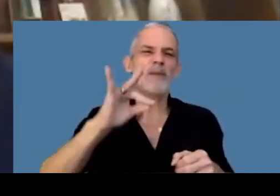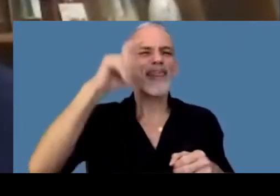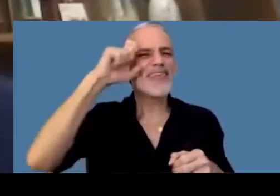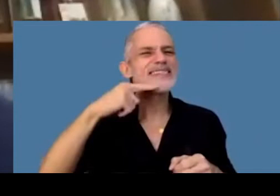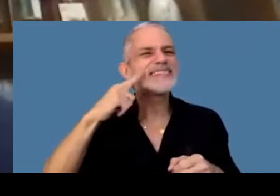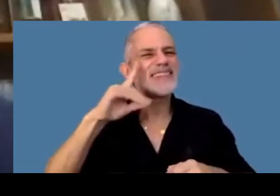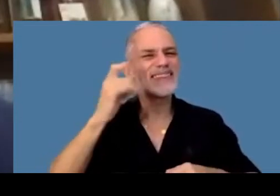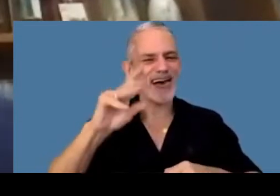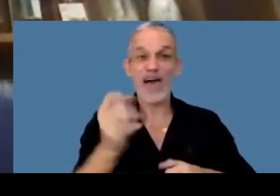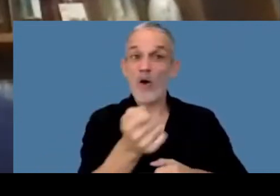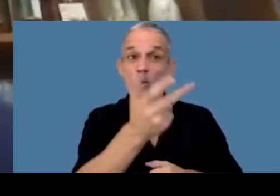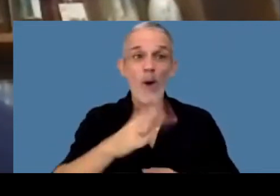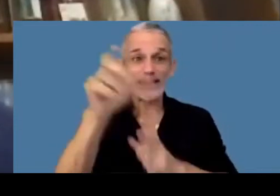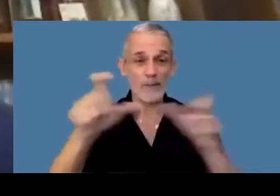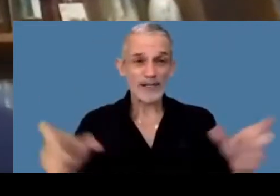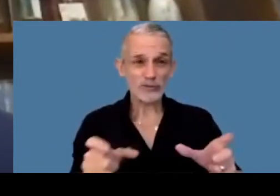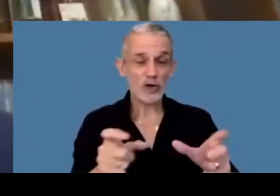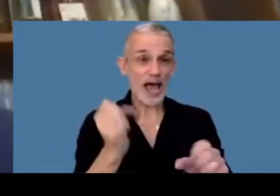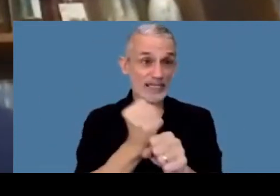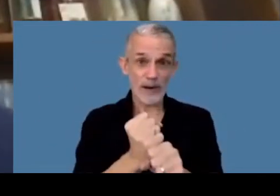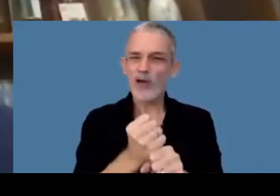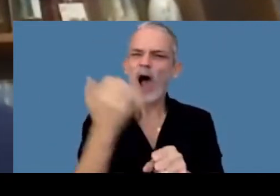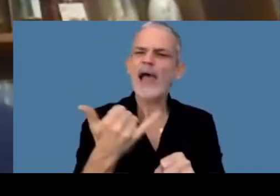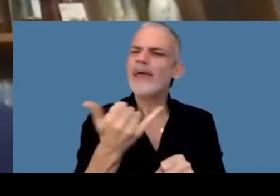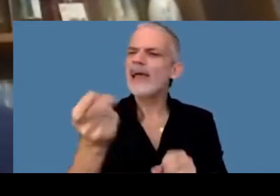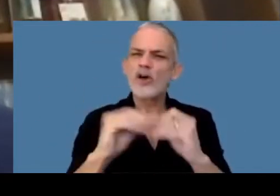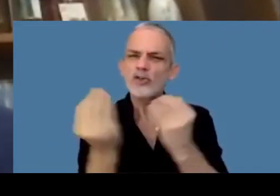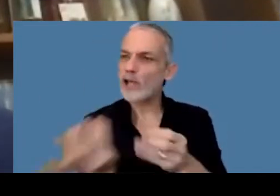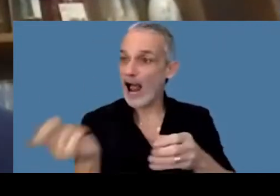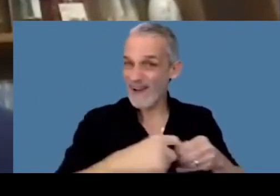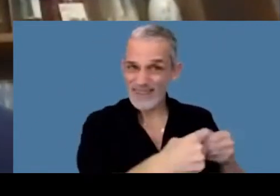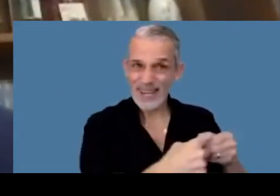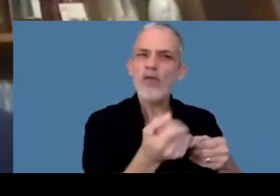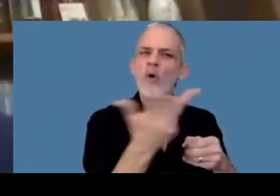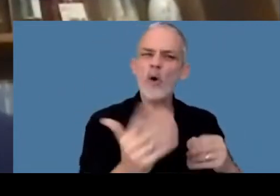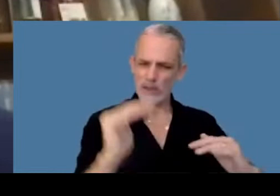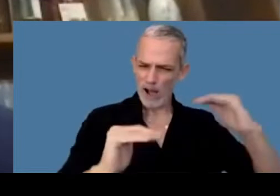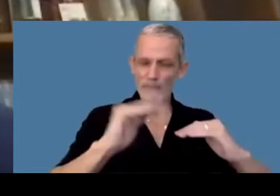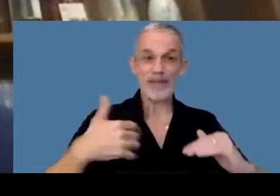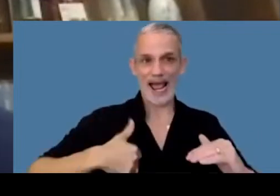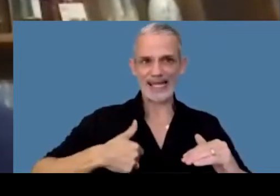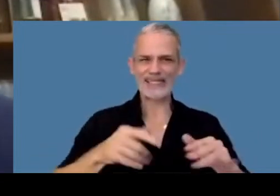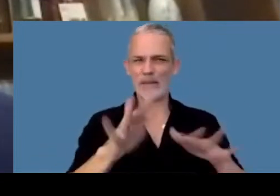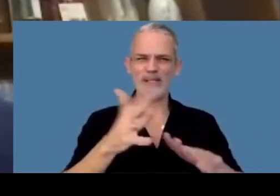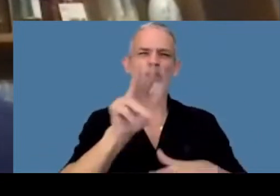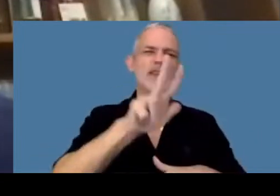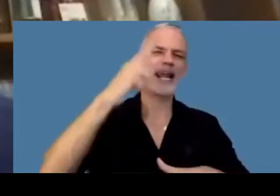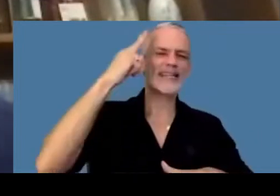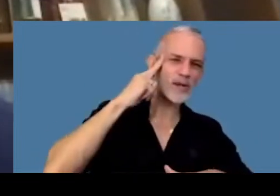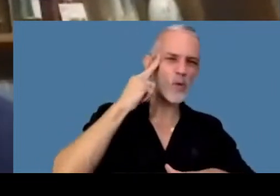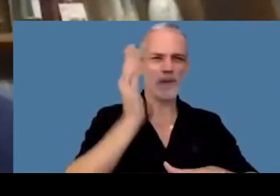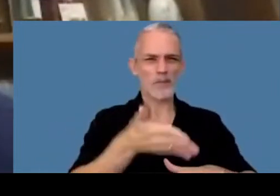cuántos trabajadores y trabajadoras hay afiliados a las organizaciones, pero en Argentina estamos en un 39, en